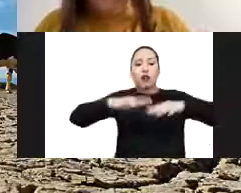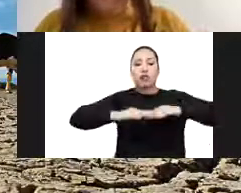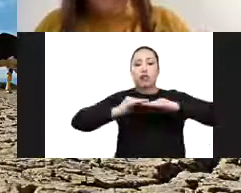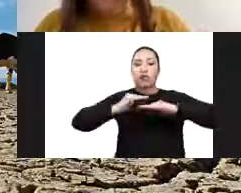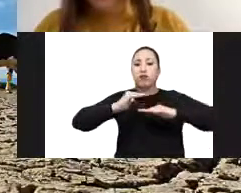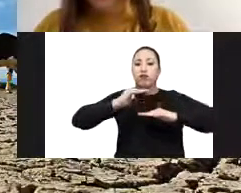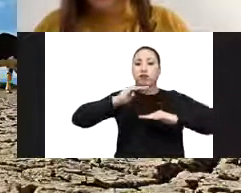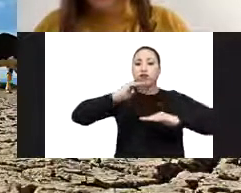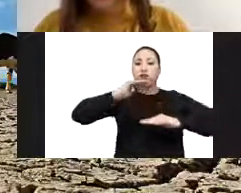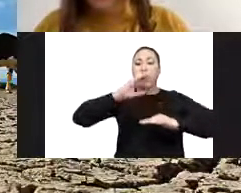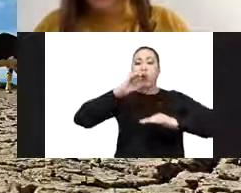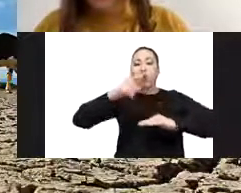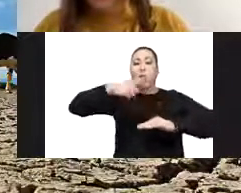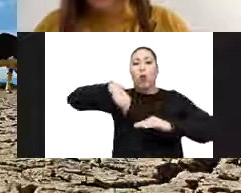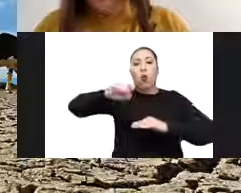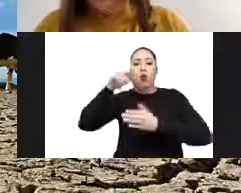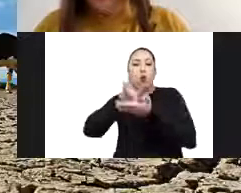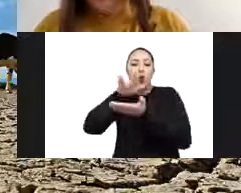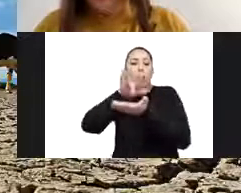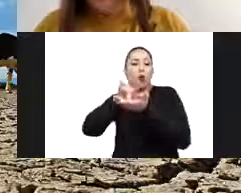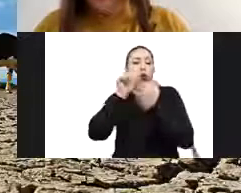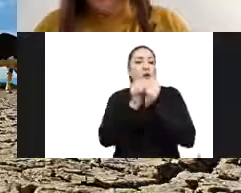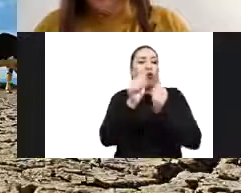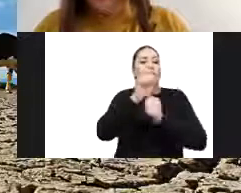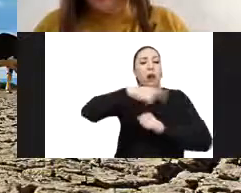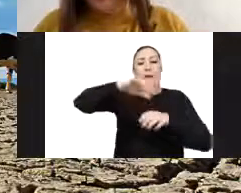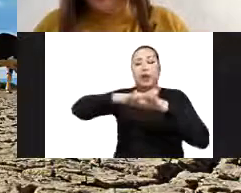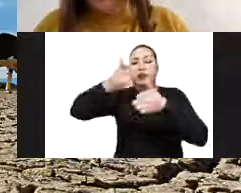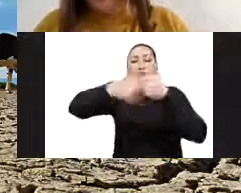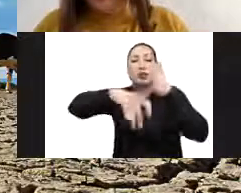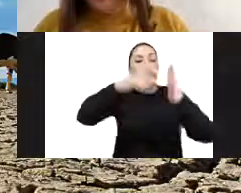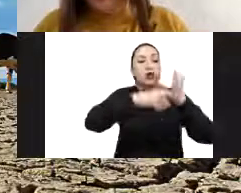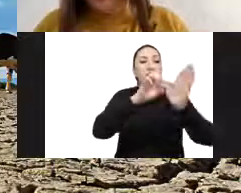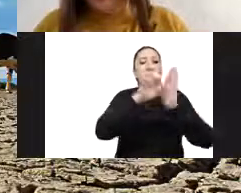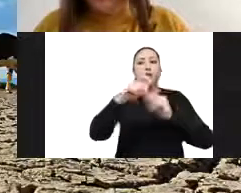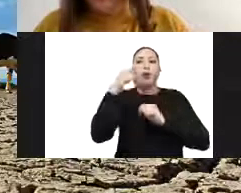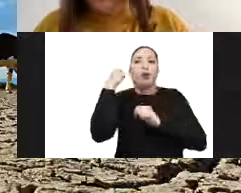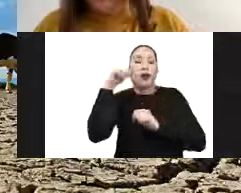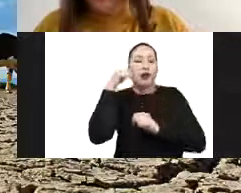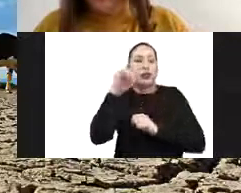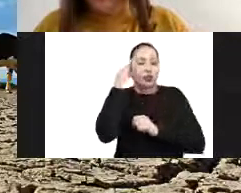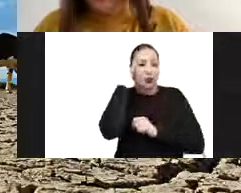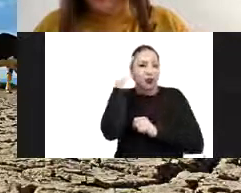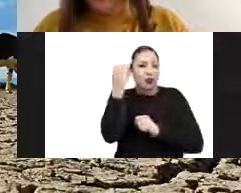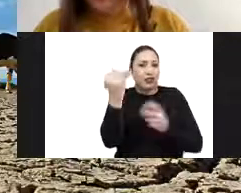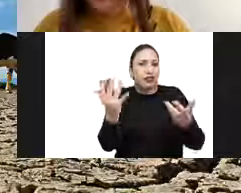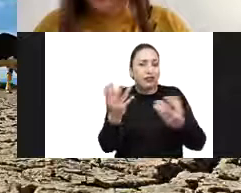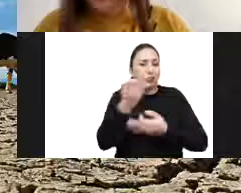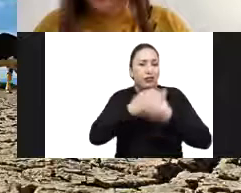infraestructura energética en lugares que están abajo del nivel del mar, como Tabasco. O sea, imagínense todos